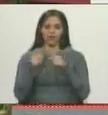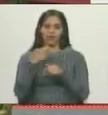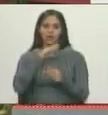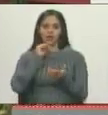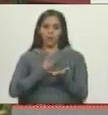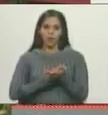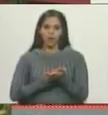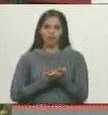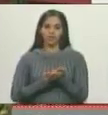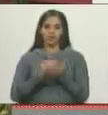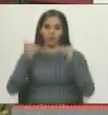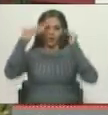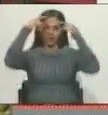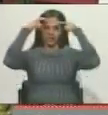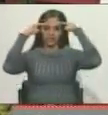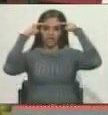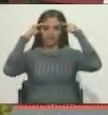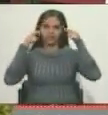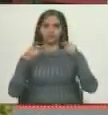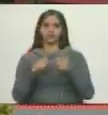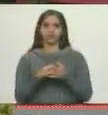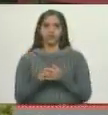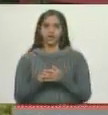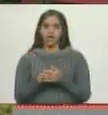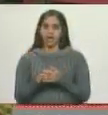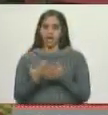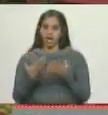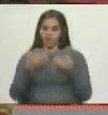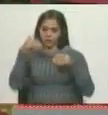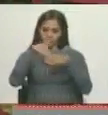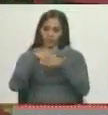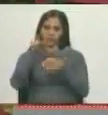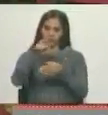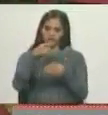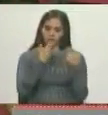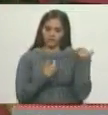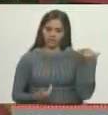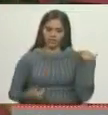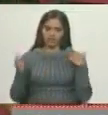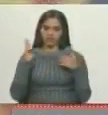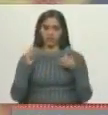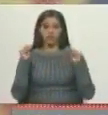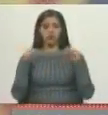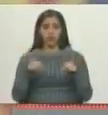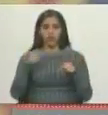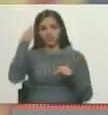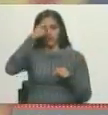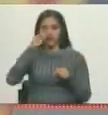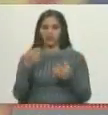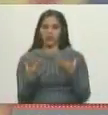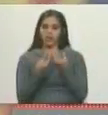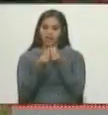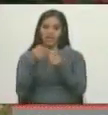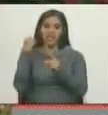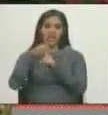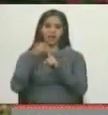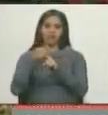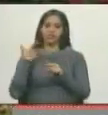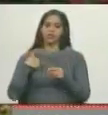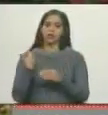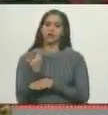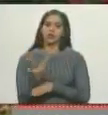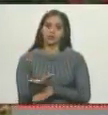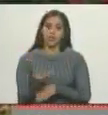nuestro comandante Hugo Chávez, a llevarlo a la presidencia de la República, y hoy este pueblo lo acompaña en las luchas que tengamos que dar. De